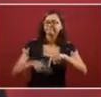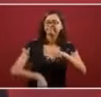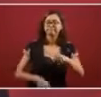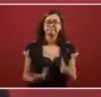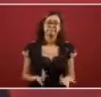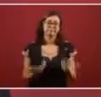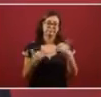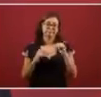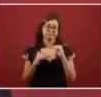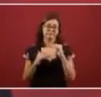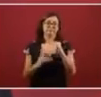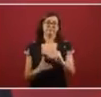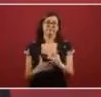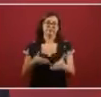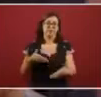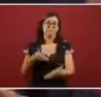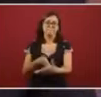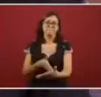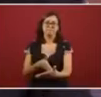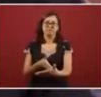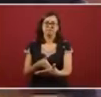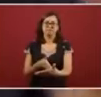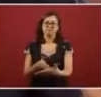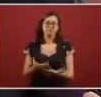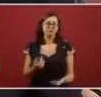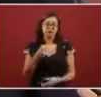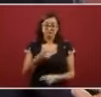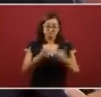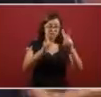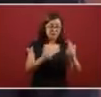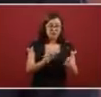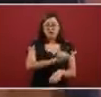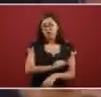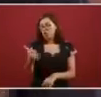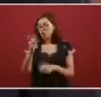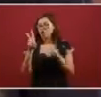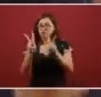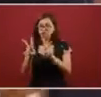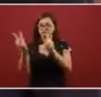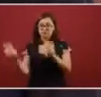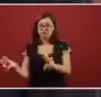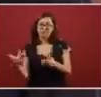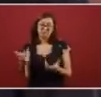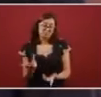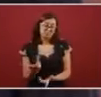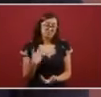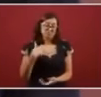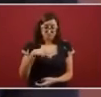limitaciones en este caso y en todo. Por eso, cuando hablo del elefante